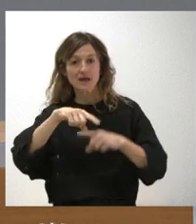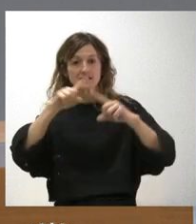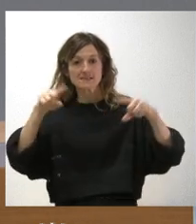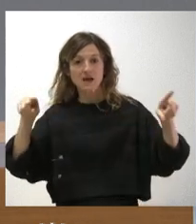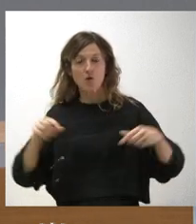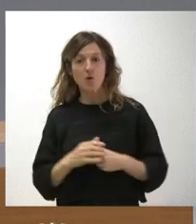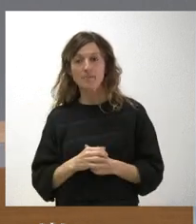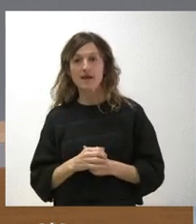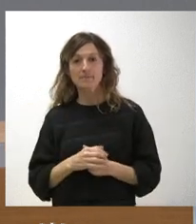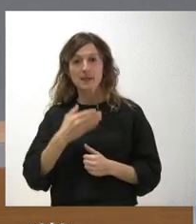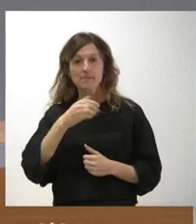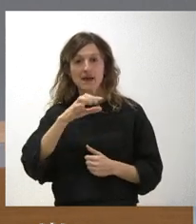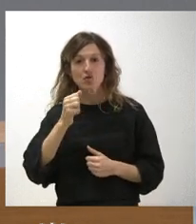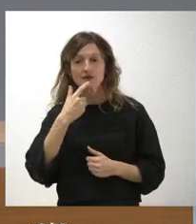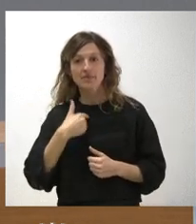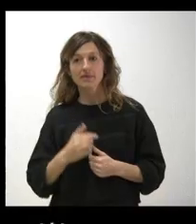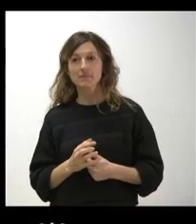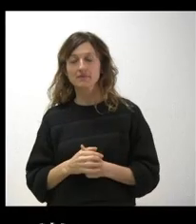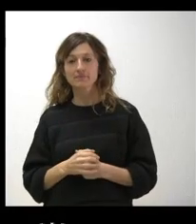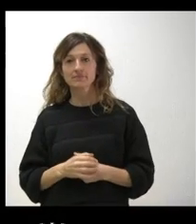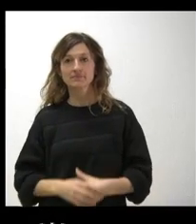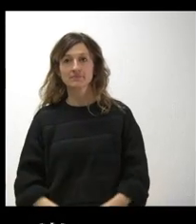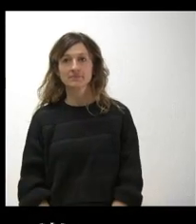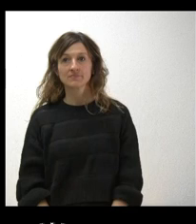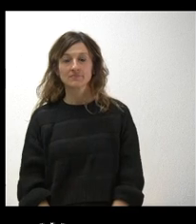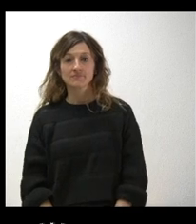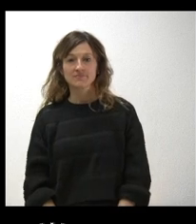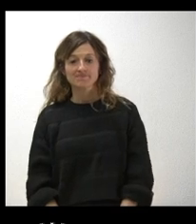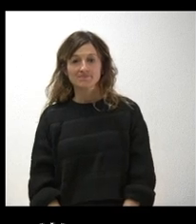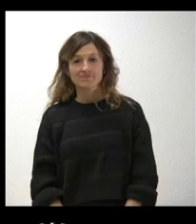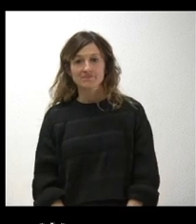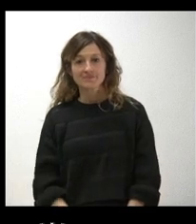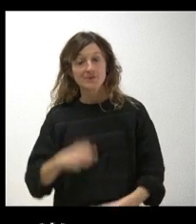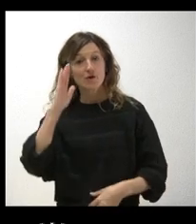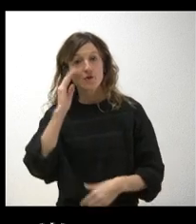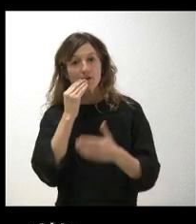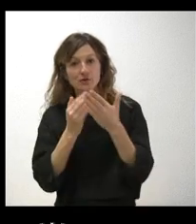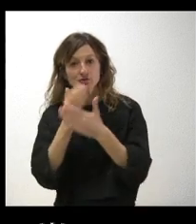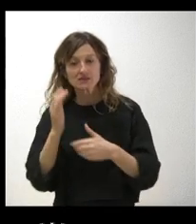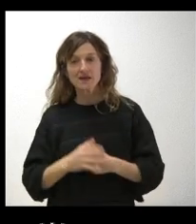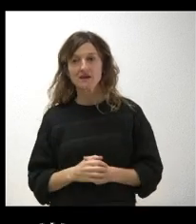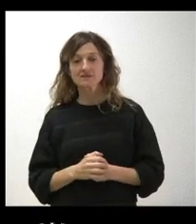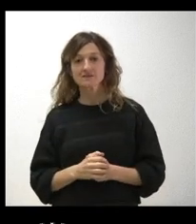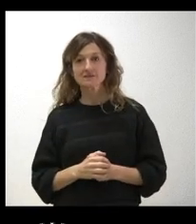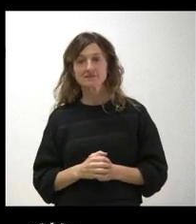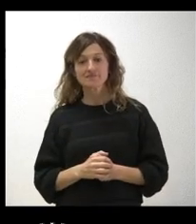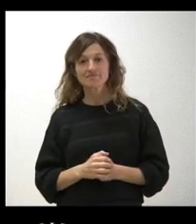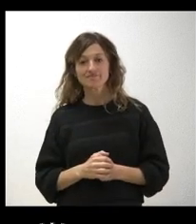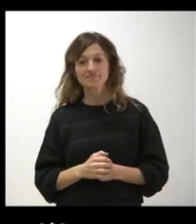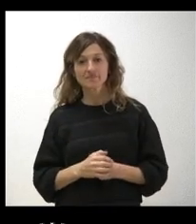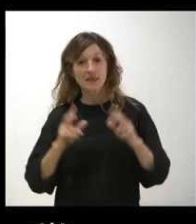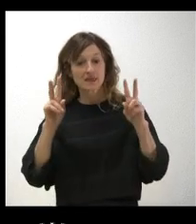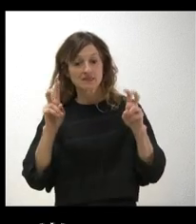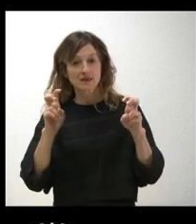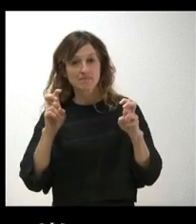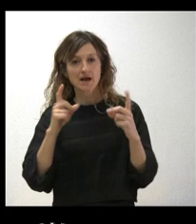Segovia beña Rincón adelante Hola Muy buenos días a todos sobre el tema de peticiones sin necesidades